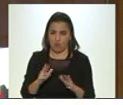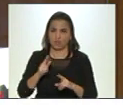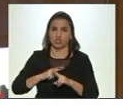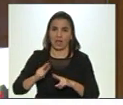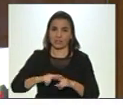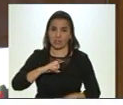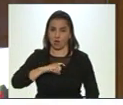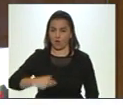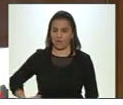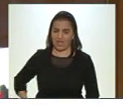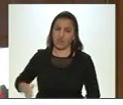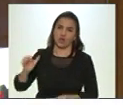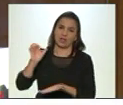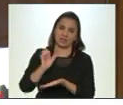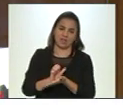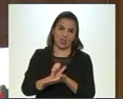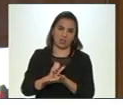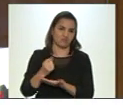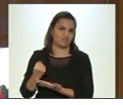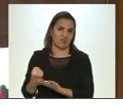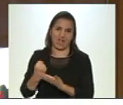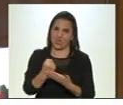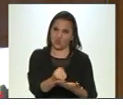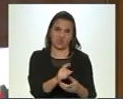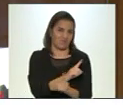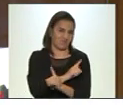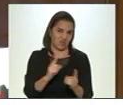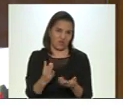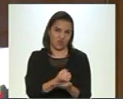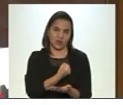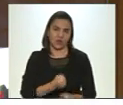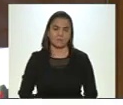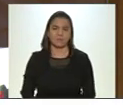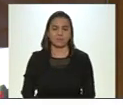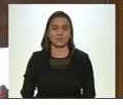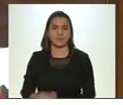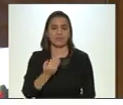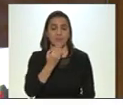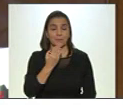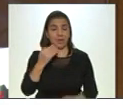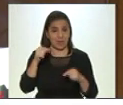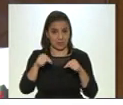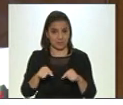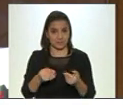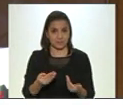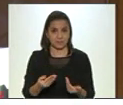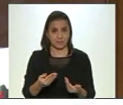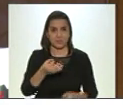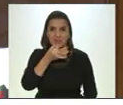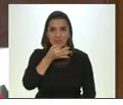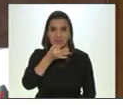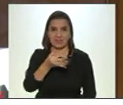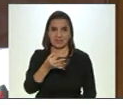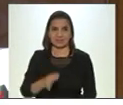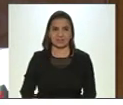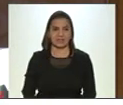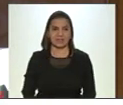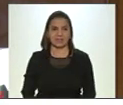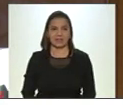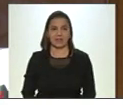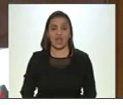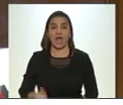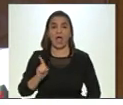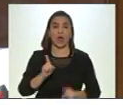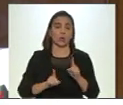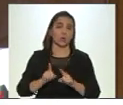Estado, no llegan como quisiéramos que llegase. Pero también aquí hay que señalar algunos aspectos que no